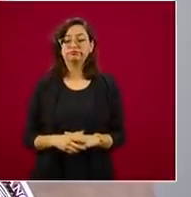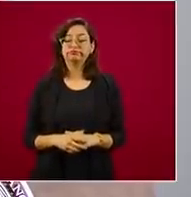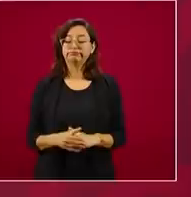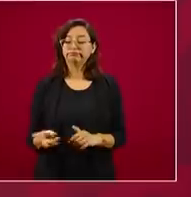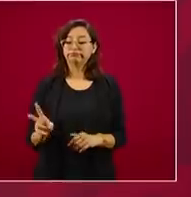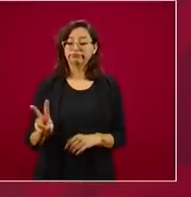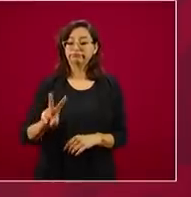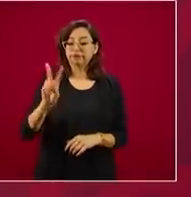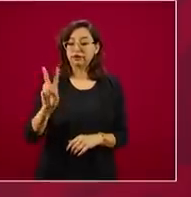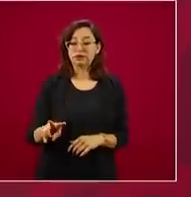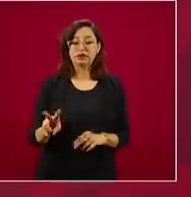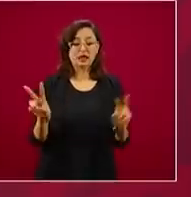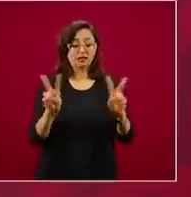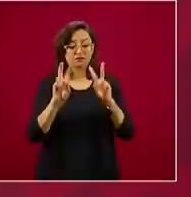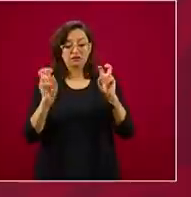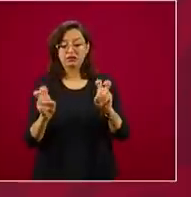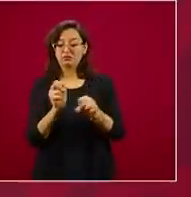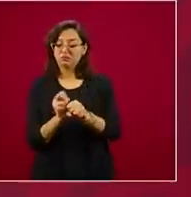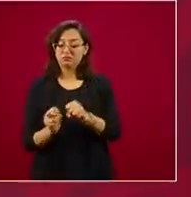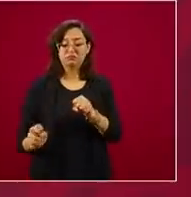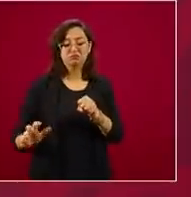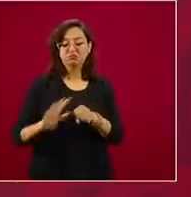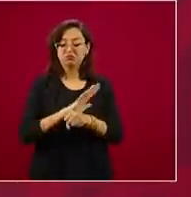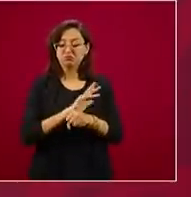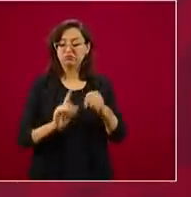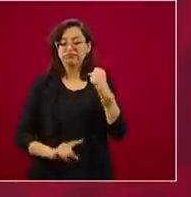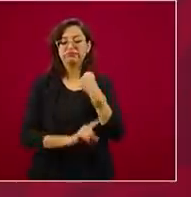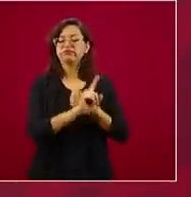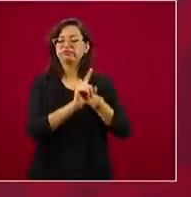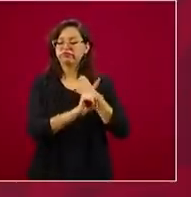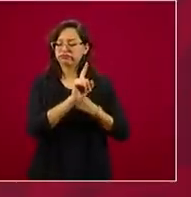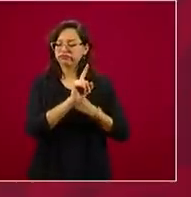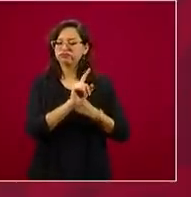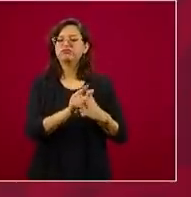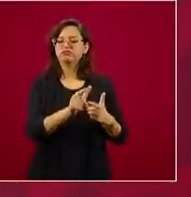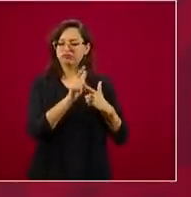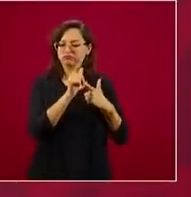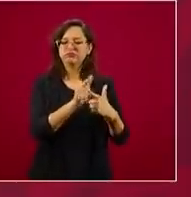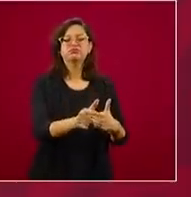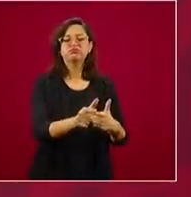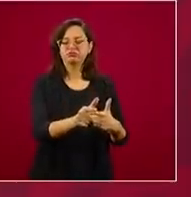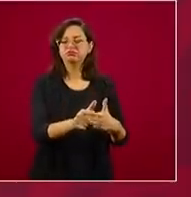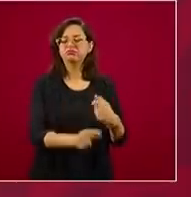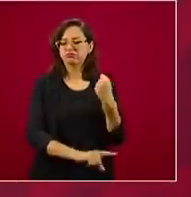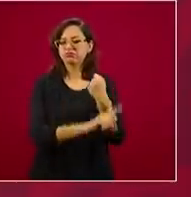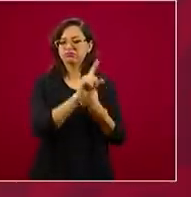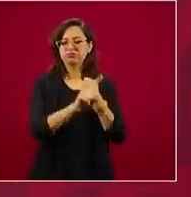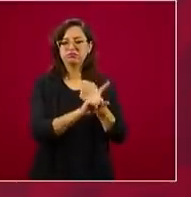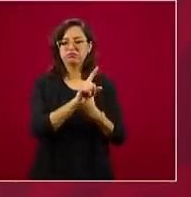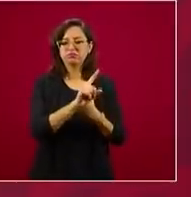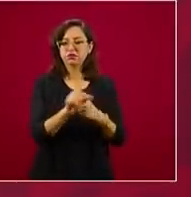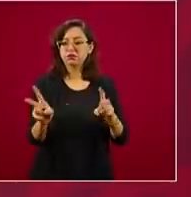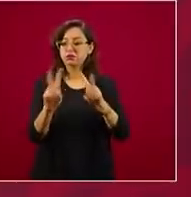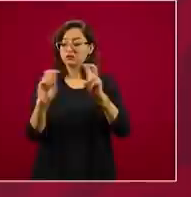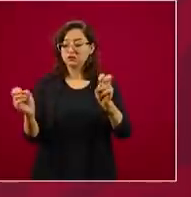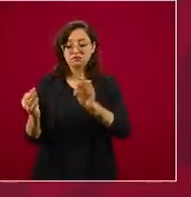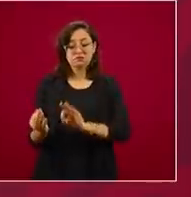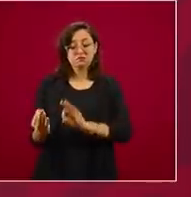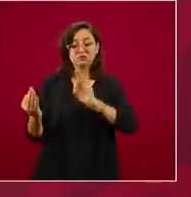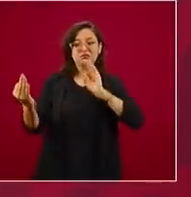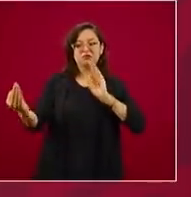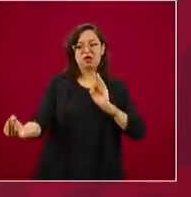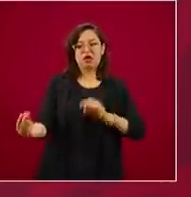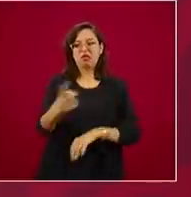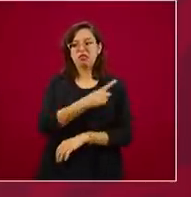coronavirus sigue. La estafeta sigue siendo la sana distancia. No la soltemos, todos